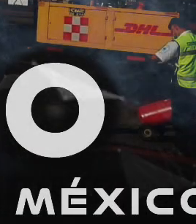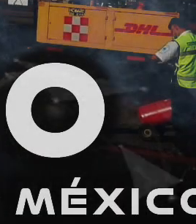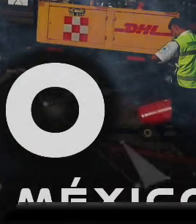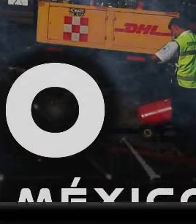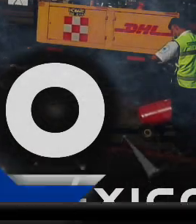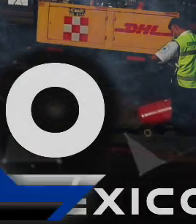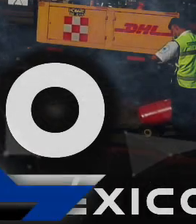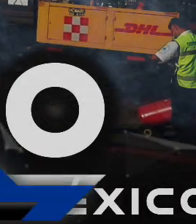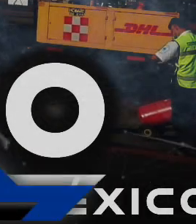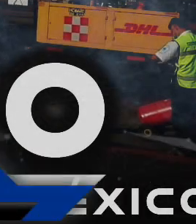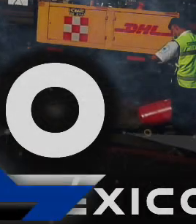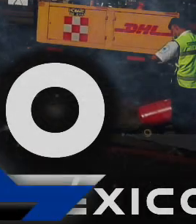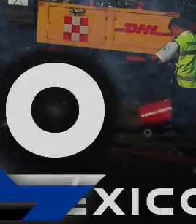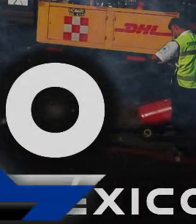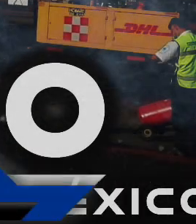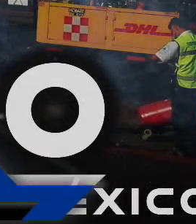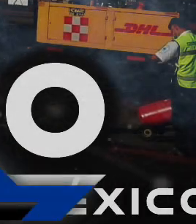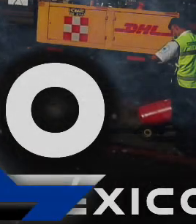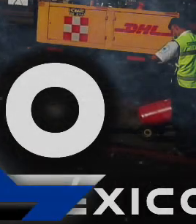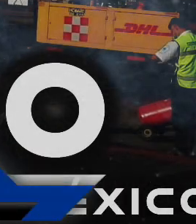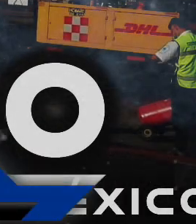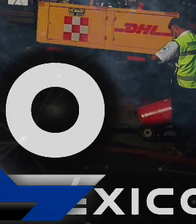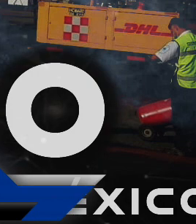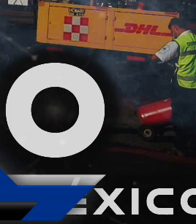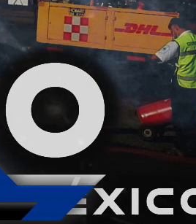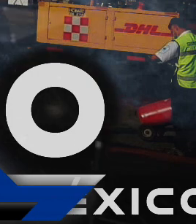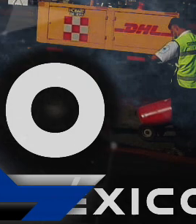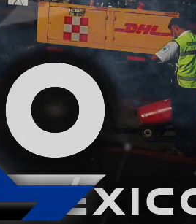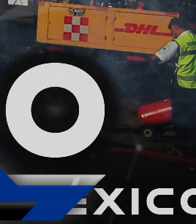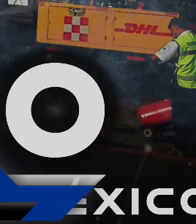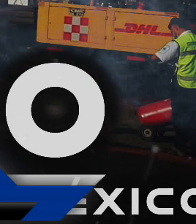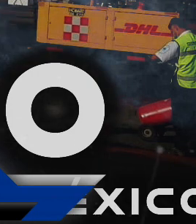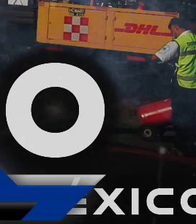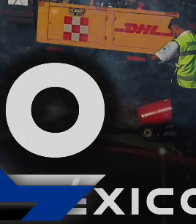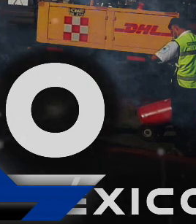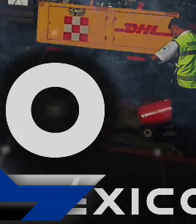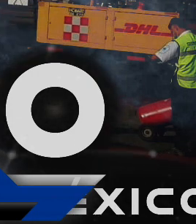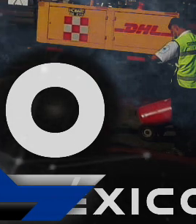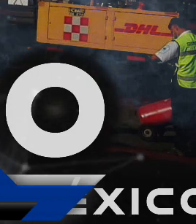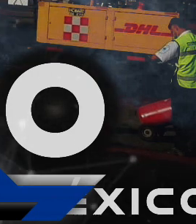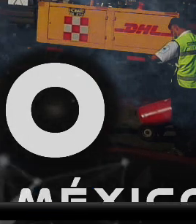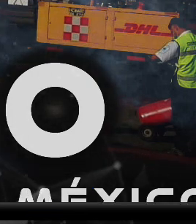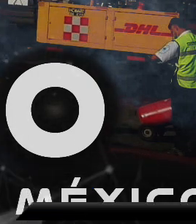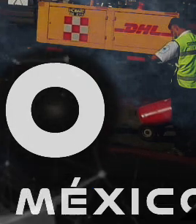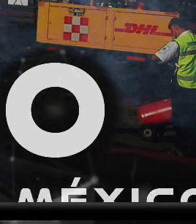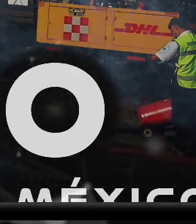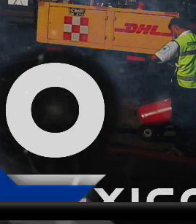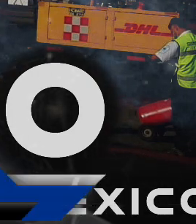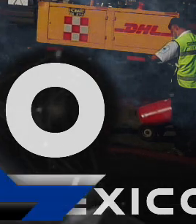Ya estás informado. No olvides darle like a este video, comparte y suscríbete a Escucha Diario.